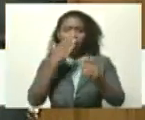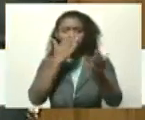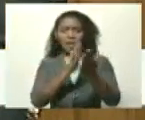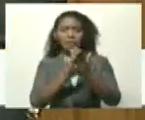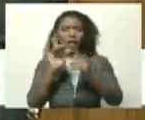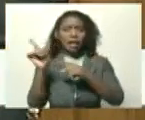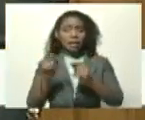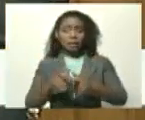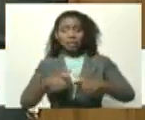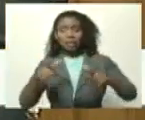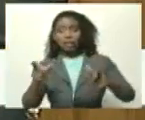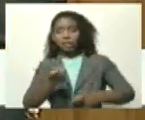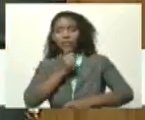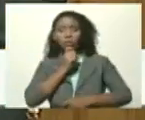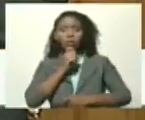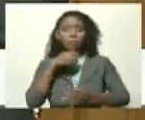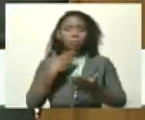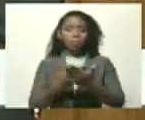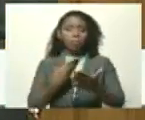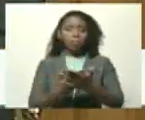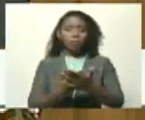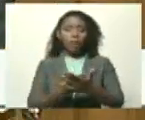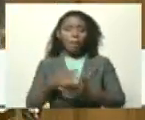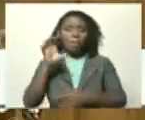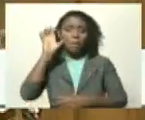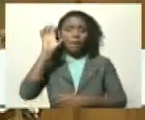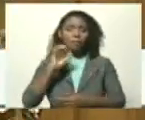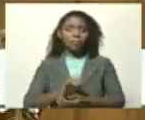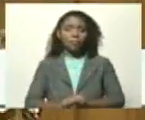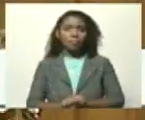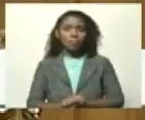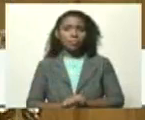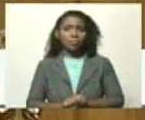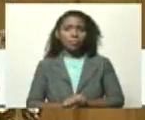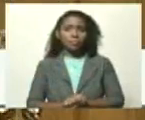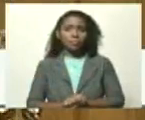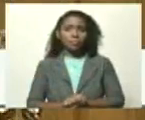el inmenso reto que se le presenta a un país.